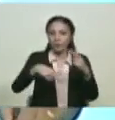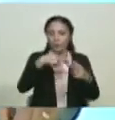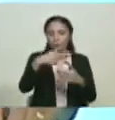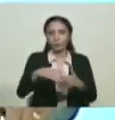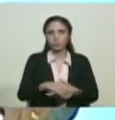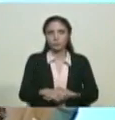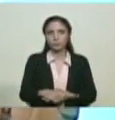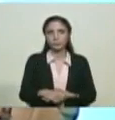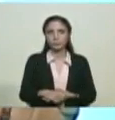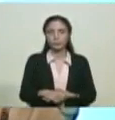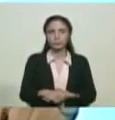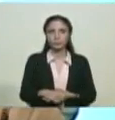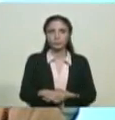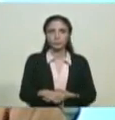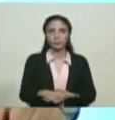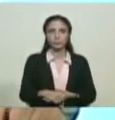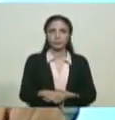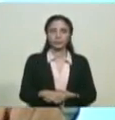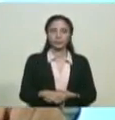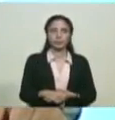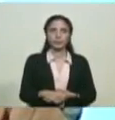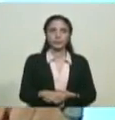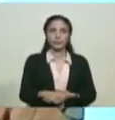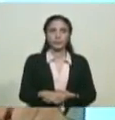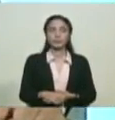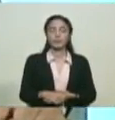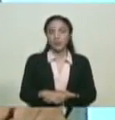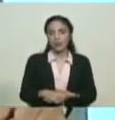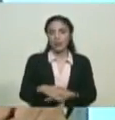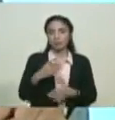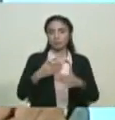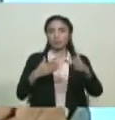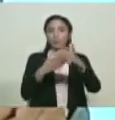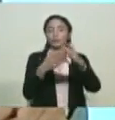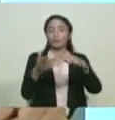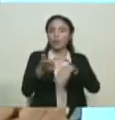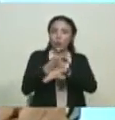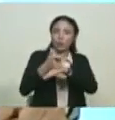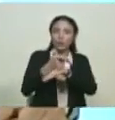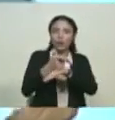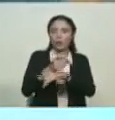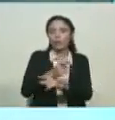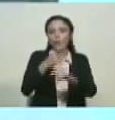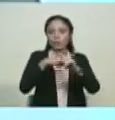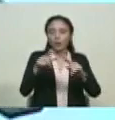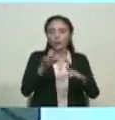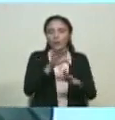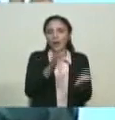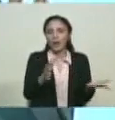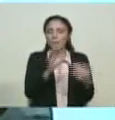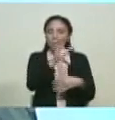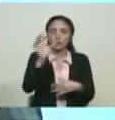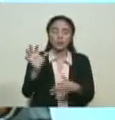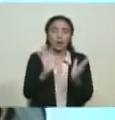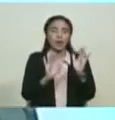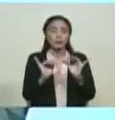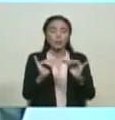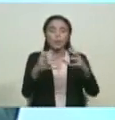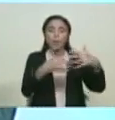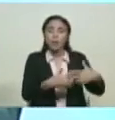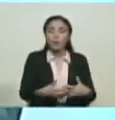progresistas contra los gobiernos independientes antiimperialistas un ministerio de colonias